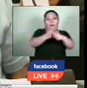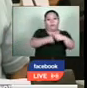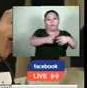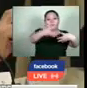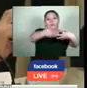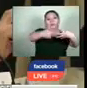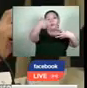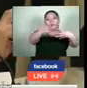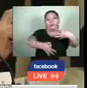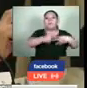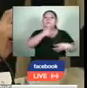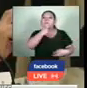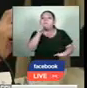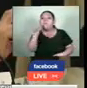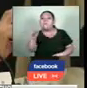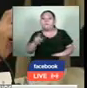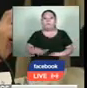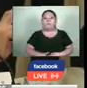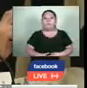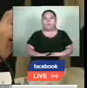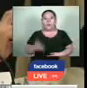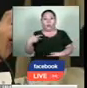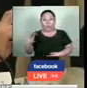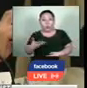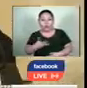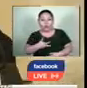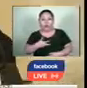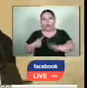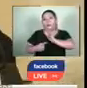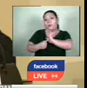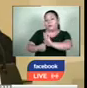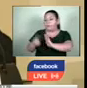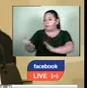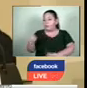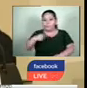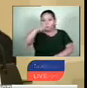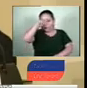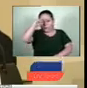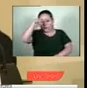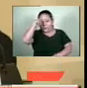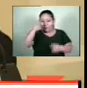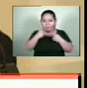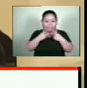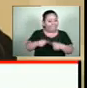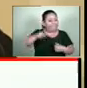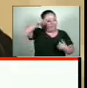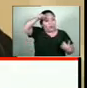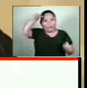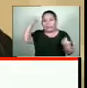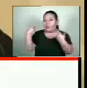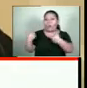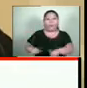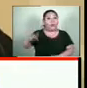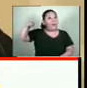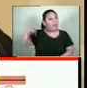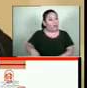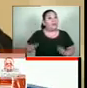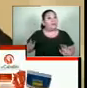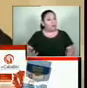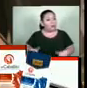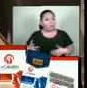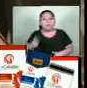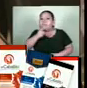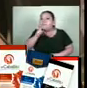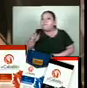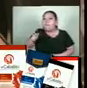pensiones. Como representantes de la clase trabajadora, queremos manifestar nuestro total rechazo al actual sistema de